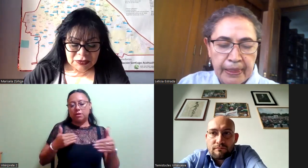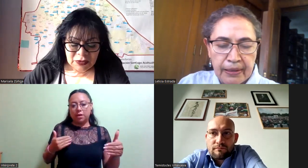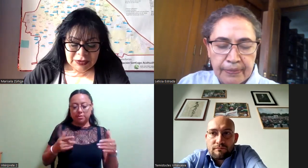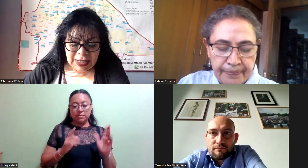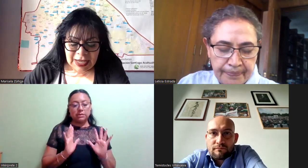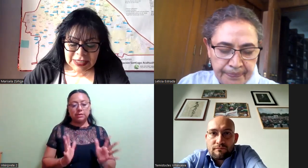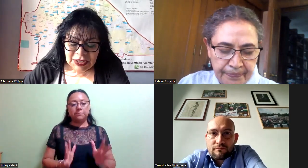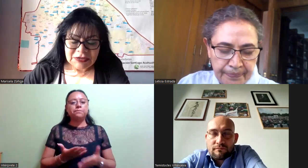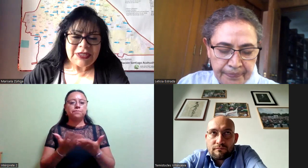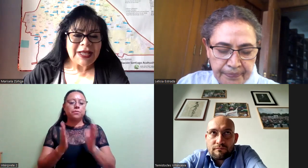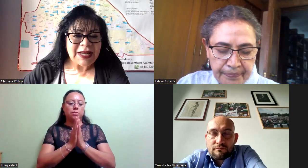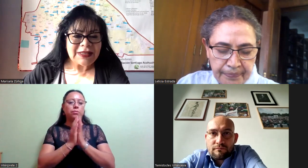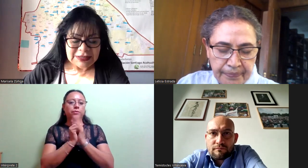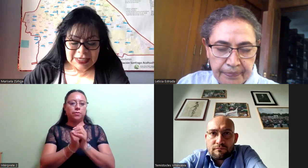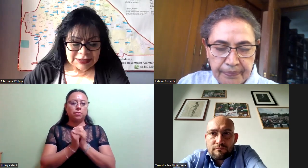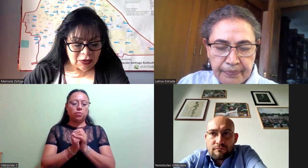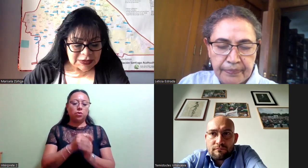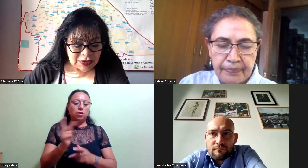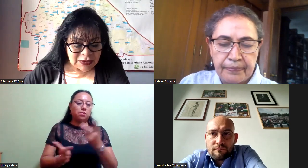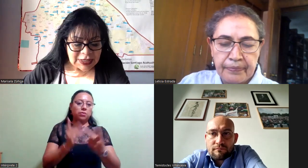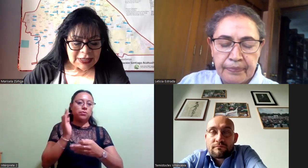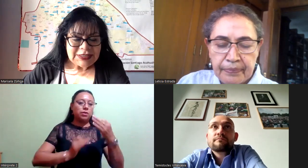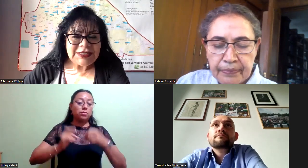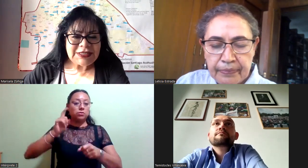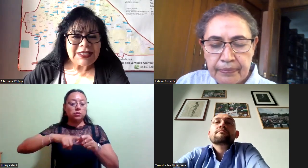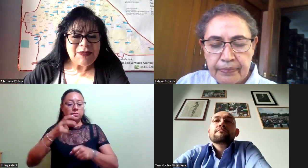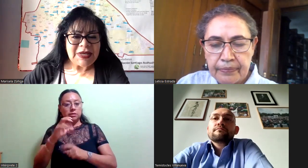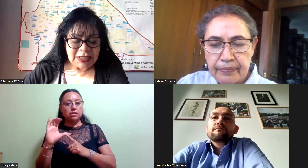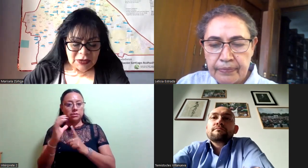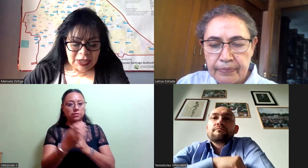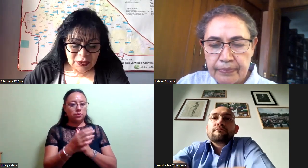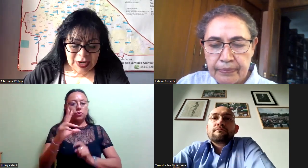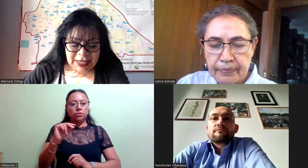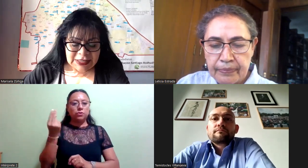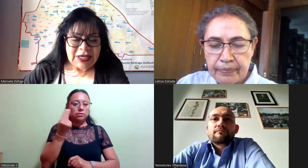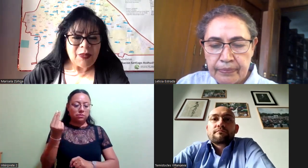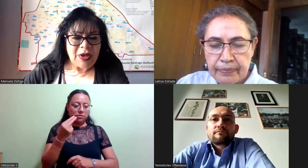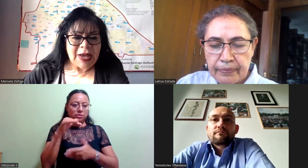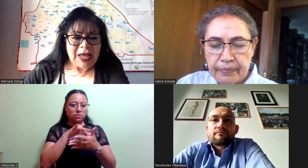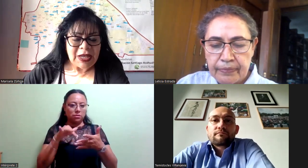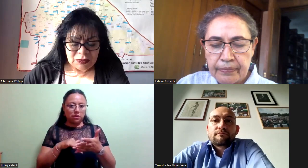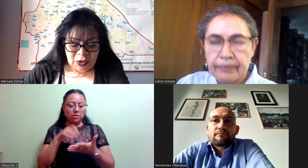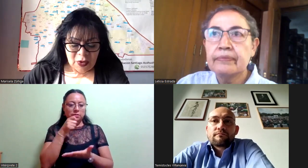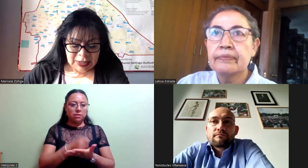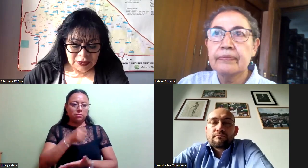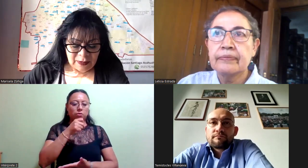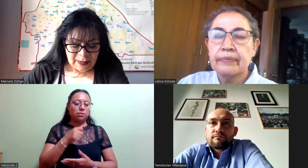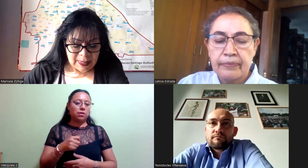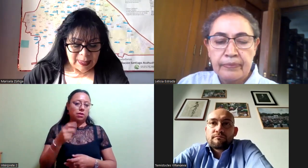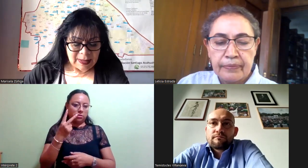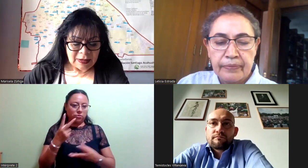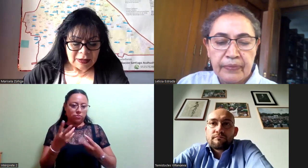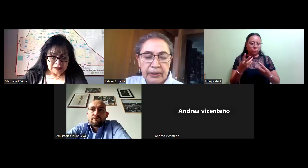usted consulte a las y los integrantes de esta comisión si se dispensa su lectura y se aprueba en un solo acto.